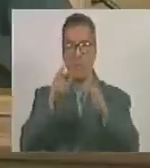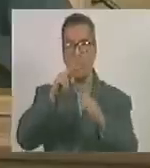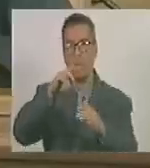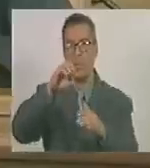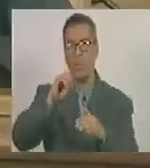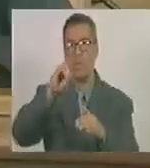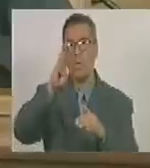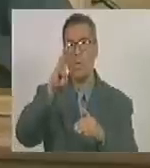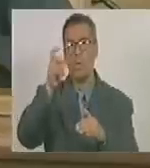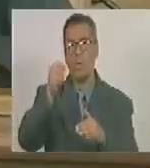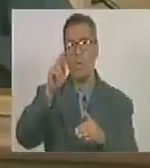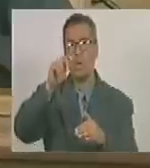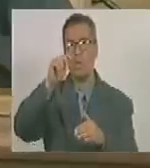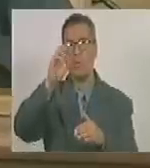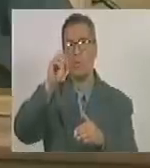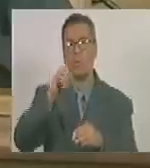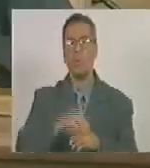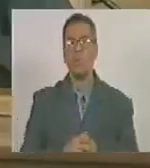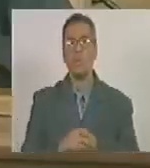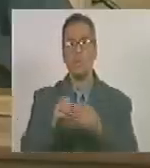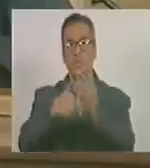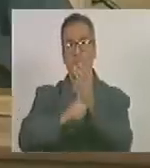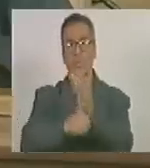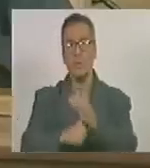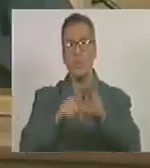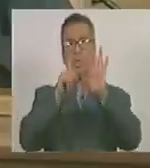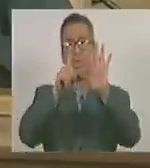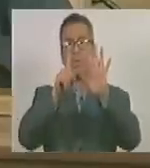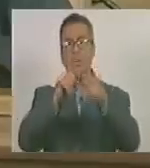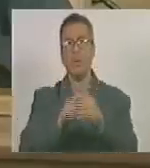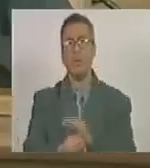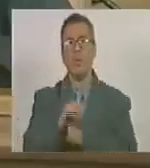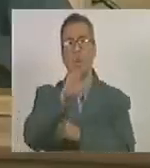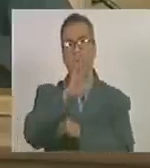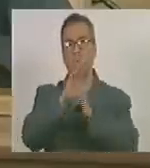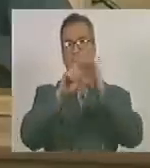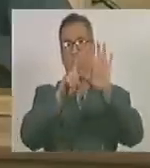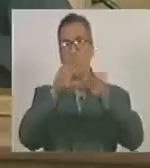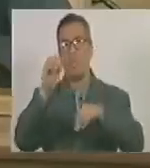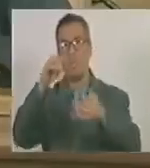Roberto Antonio Picón Herrera, cédula de identidad